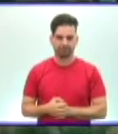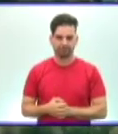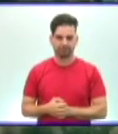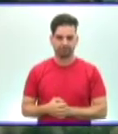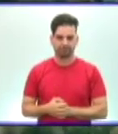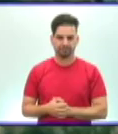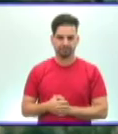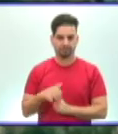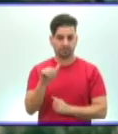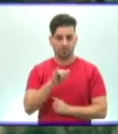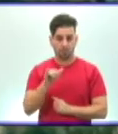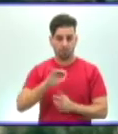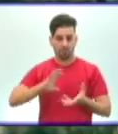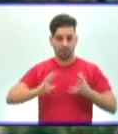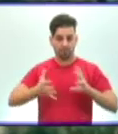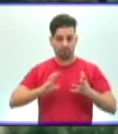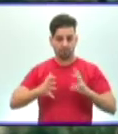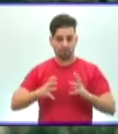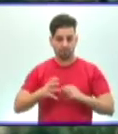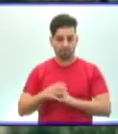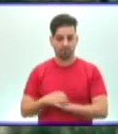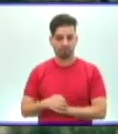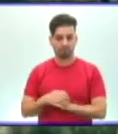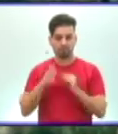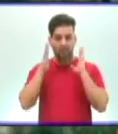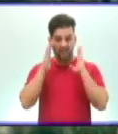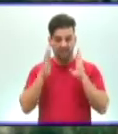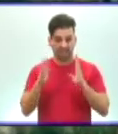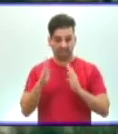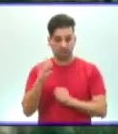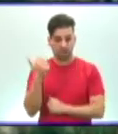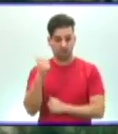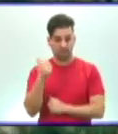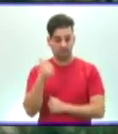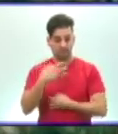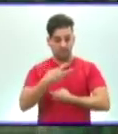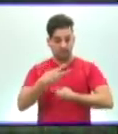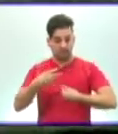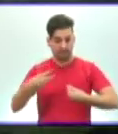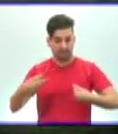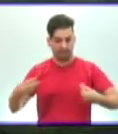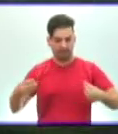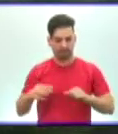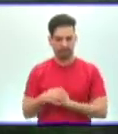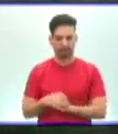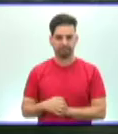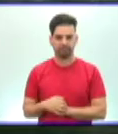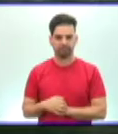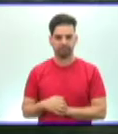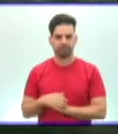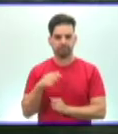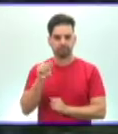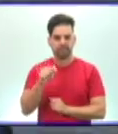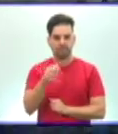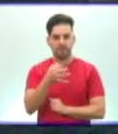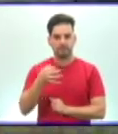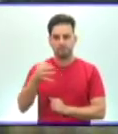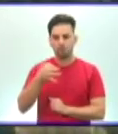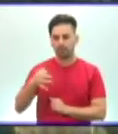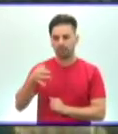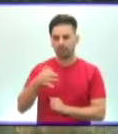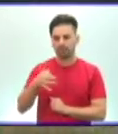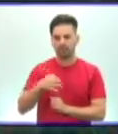De igual forma, se señala la atención a 10 playas arenosas con erosión intensa en los municipios de